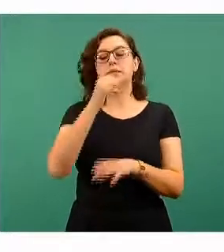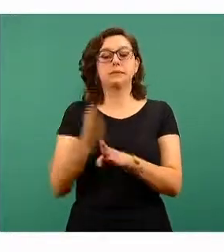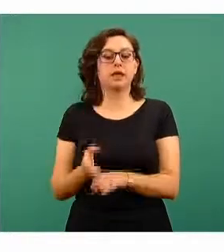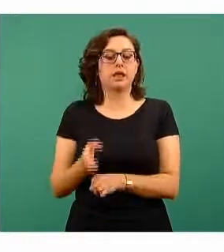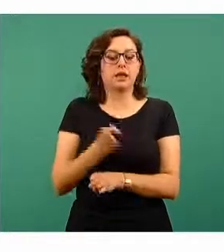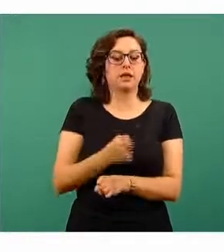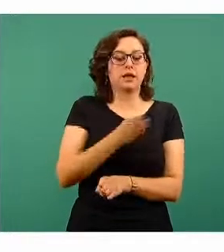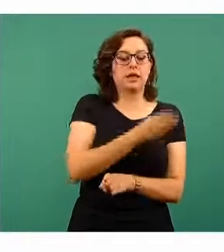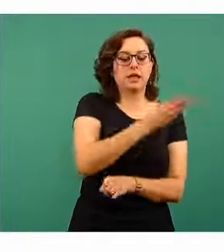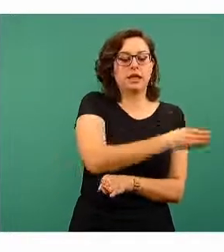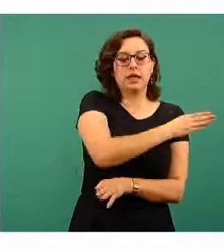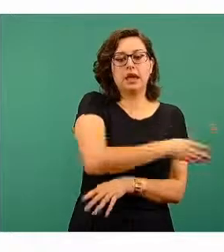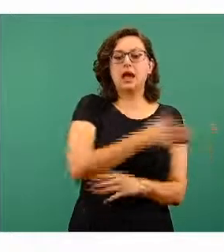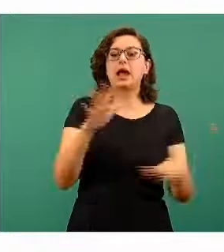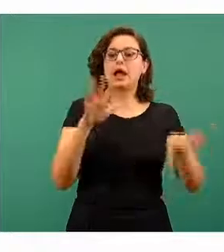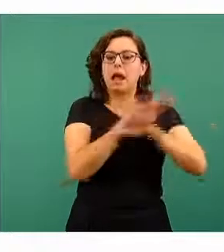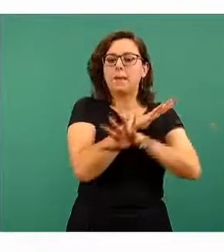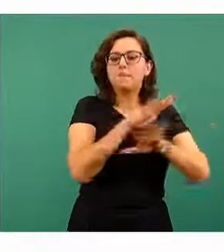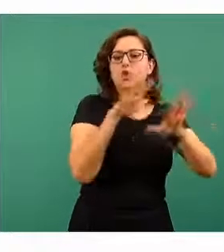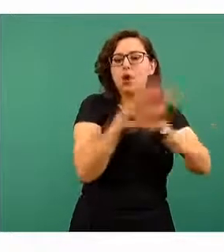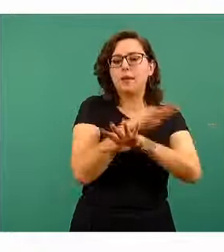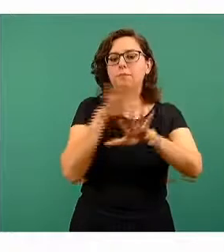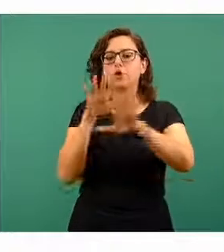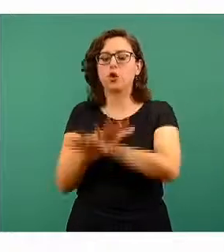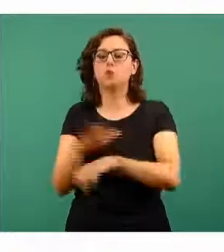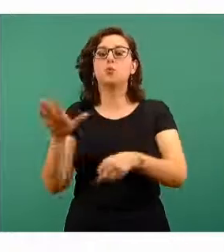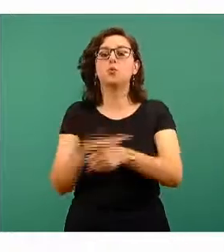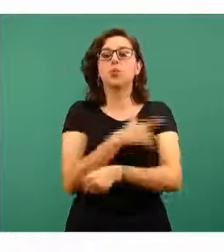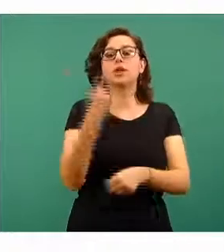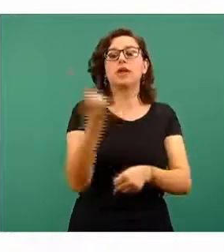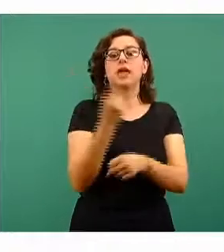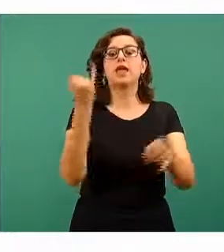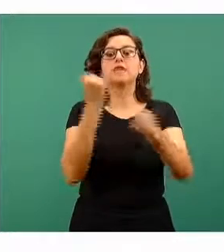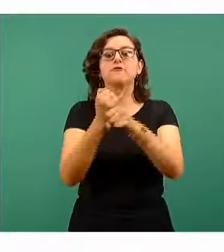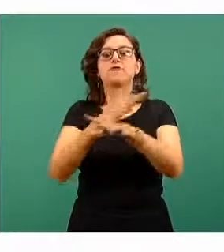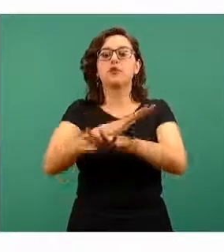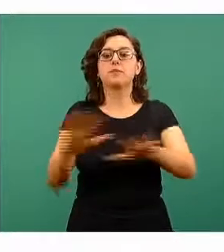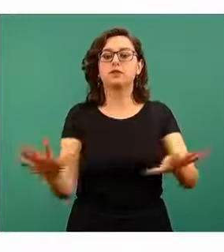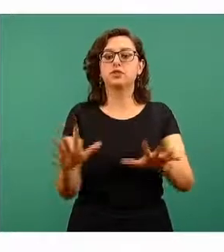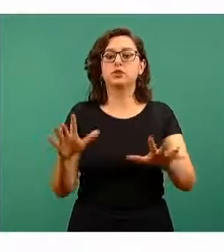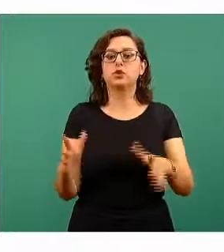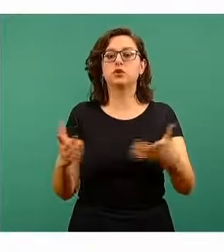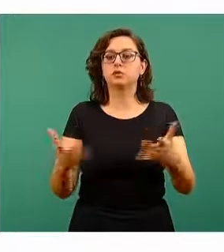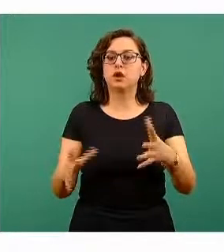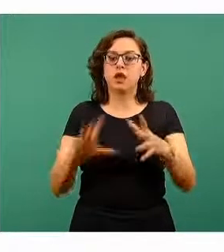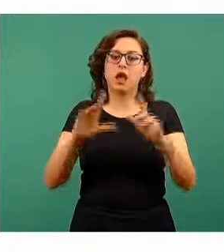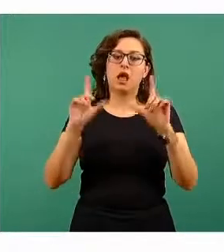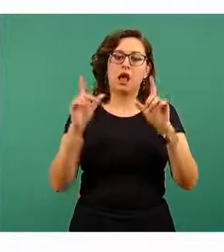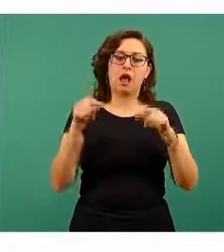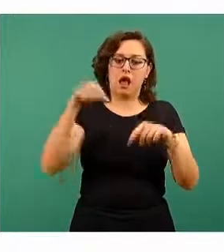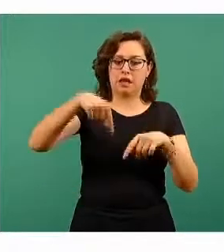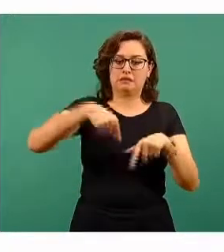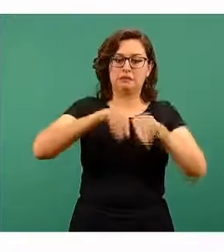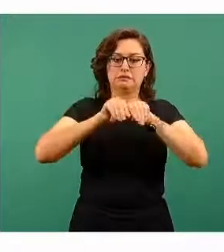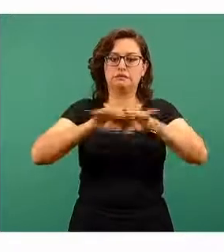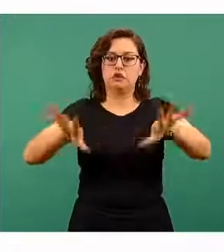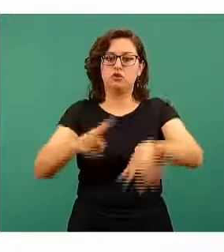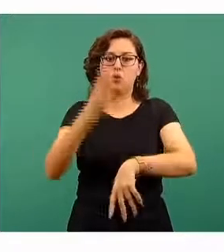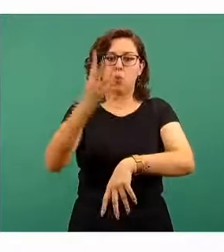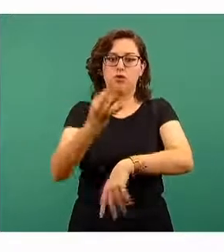días previos, ya que estos se actualizan con el corte de información que se tiene hasta el final de